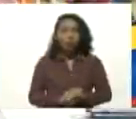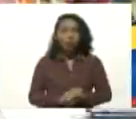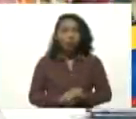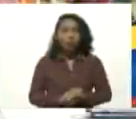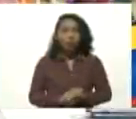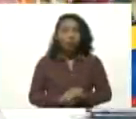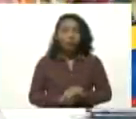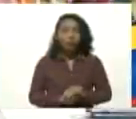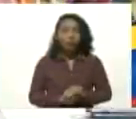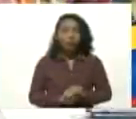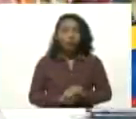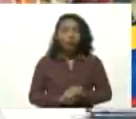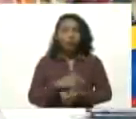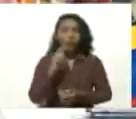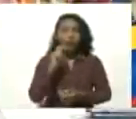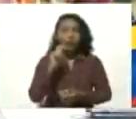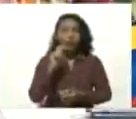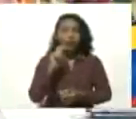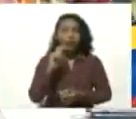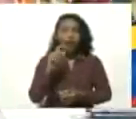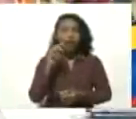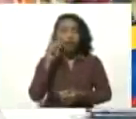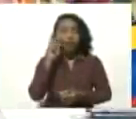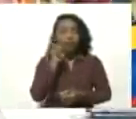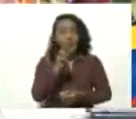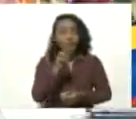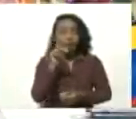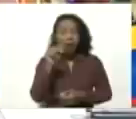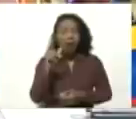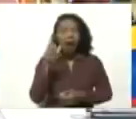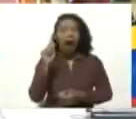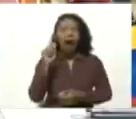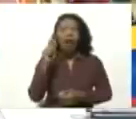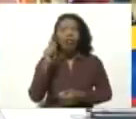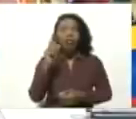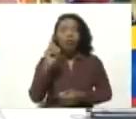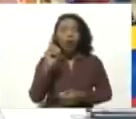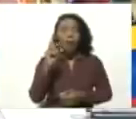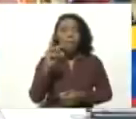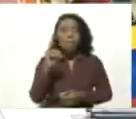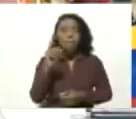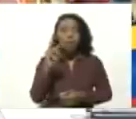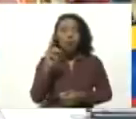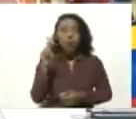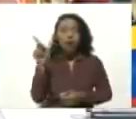TVs. Atomum se llama. Yo lo veo los domingos.